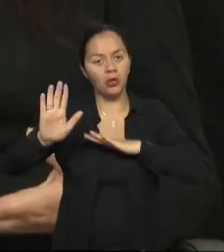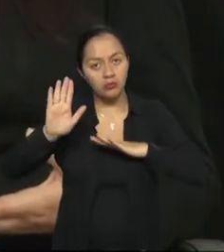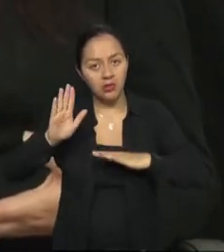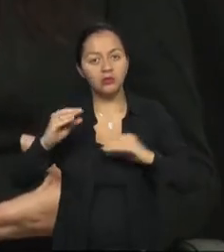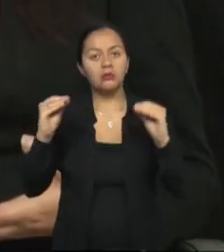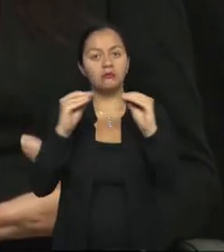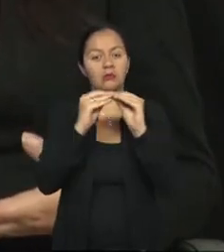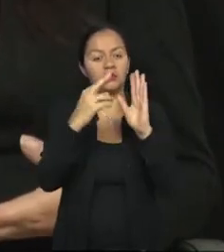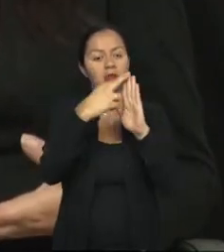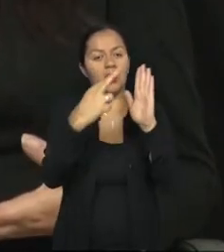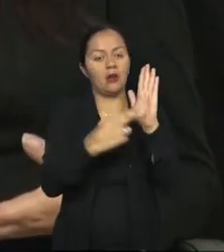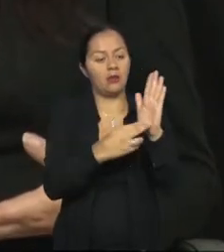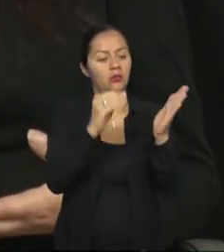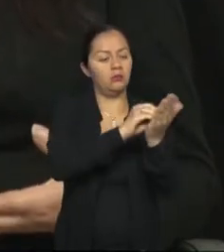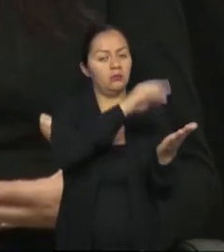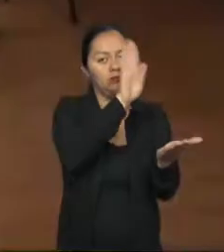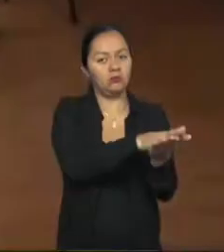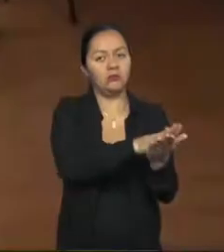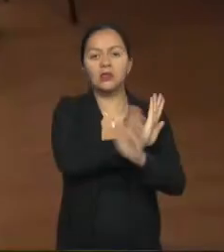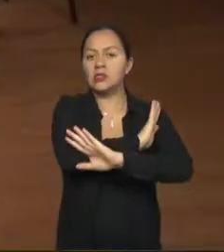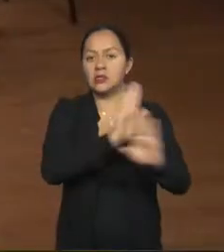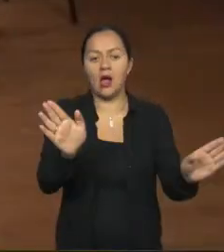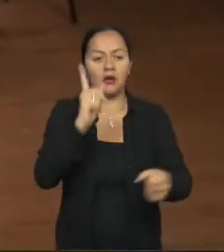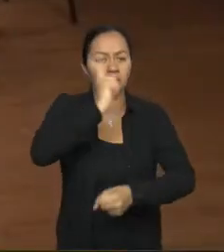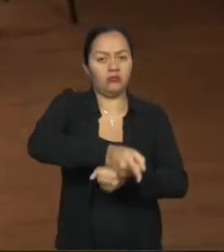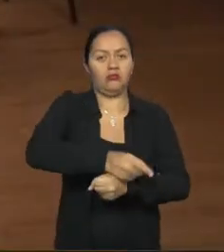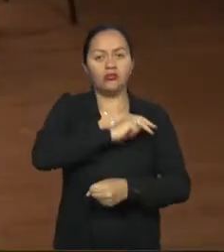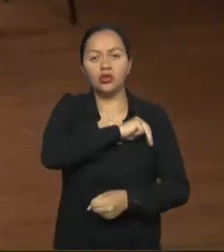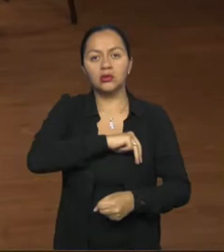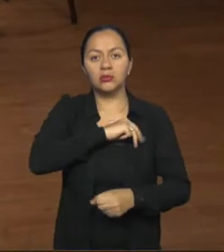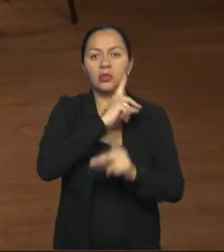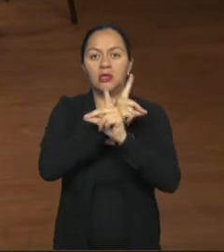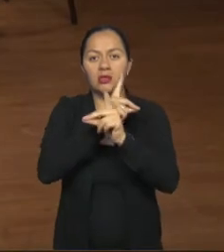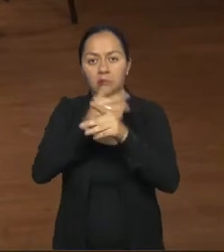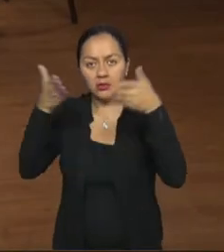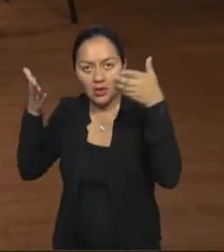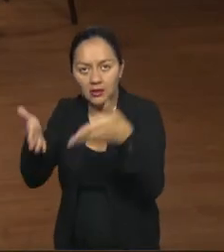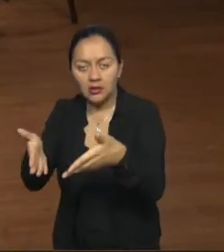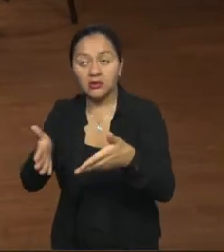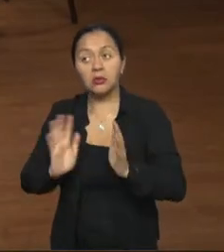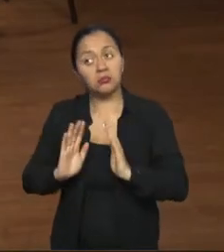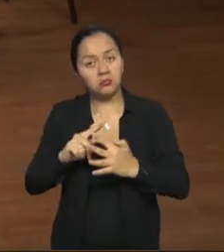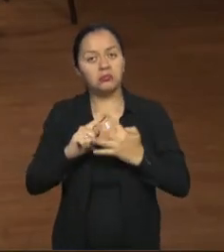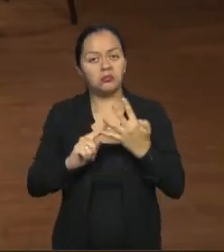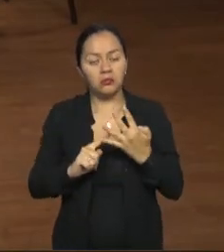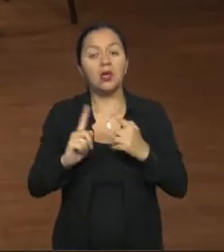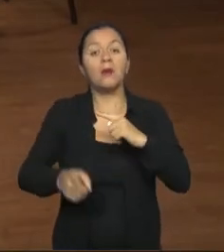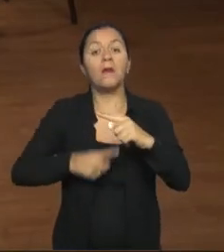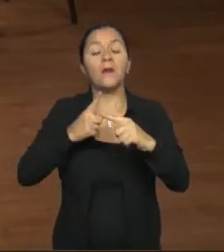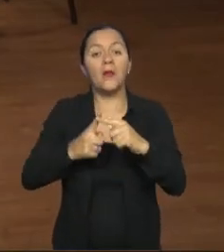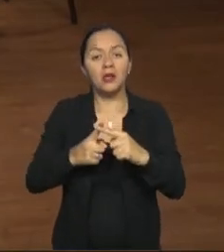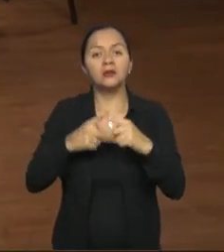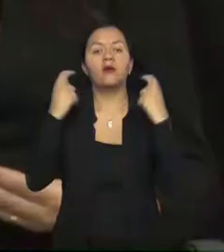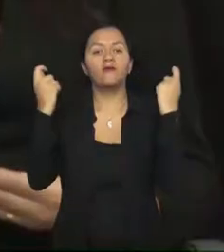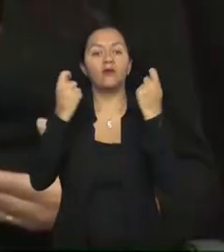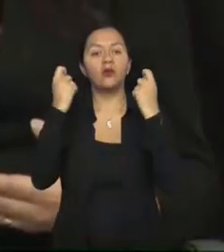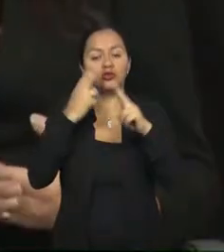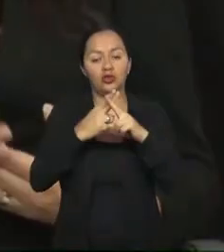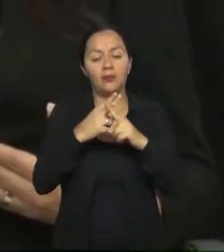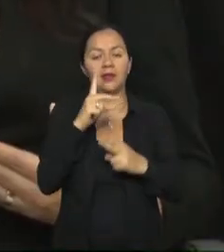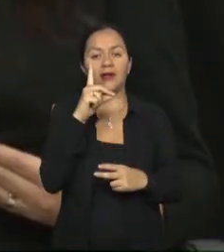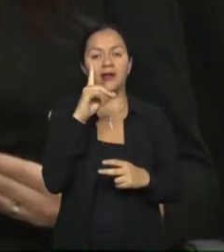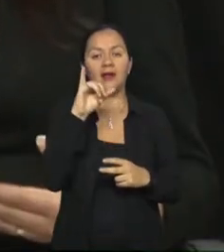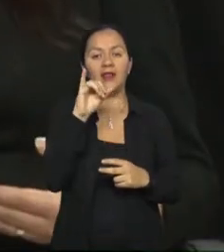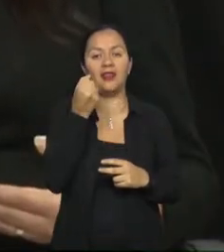favor de las personas con discapacidad. El proyecto que apoyamos y dirigido por la Fundación DISDE ha hecho